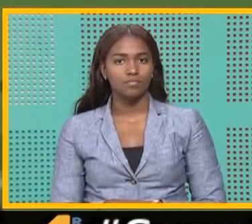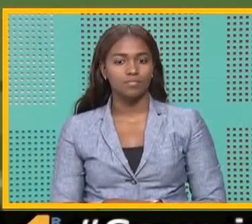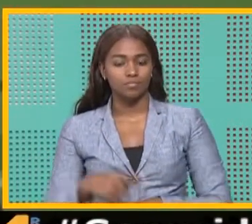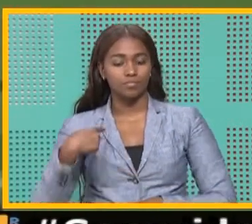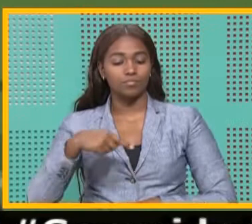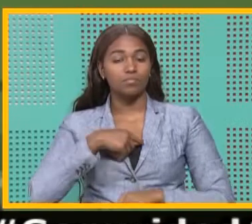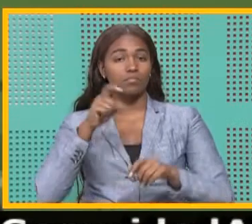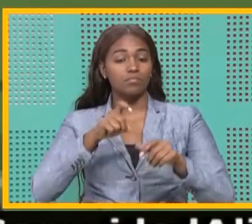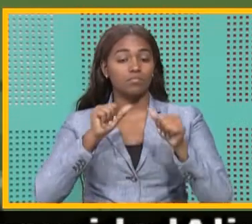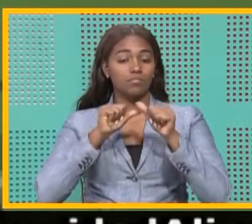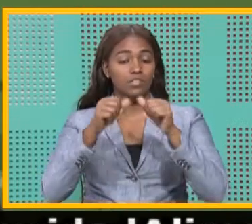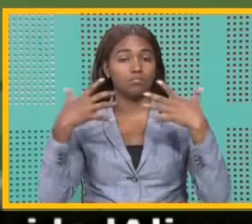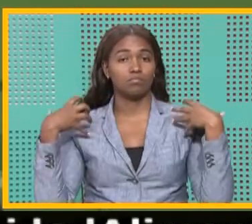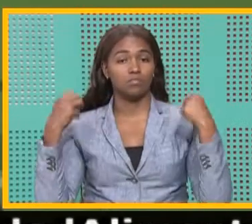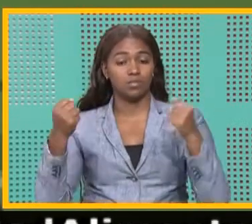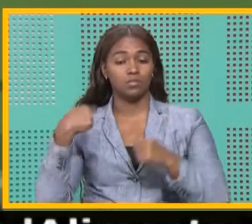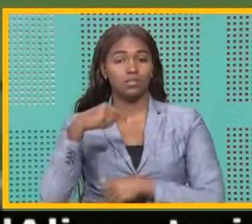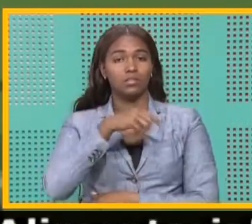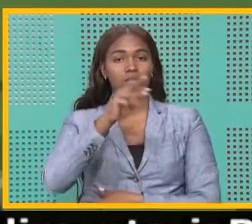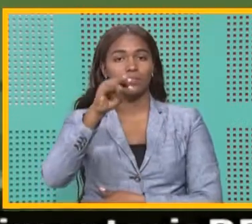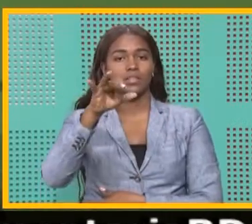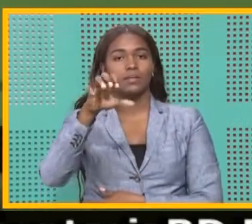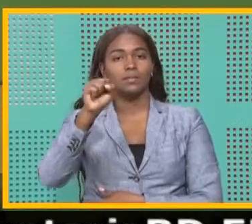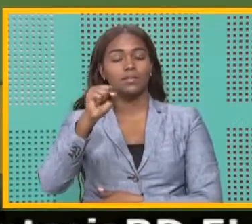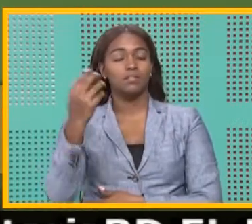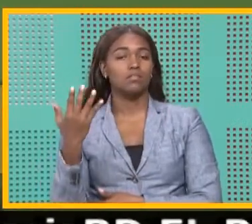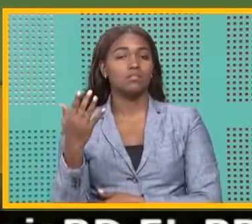seguir fortaleciendo a nuestras MIPIMES, a nuestros